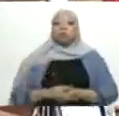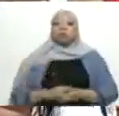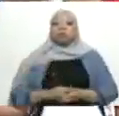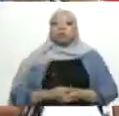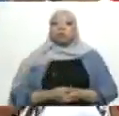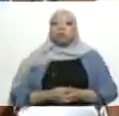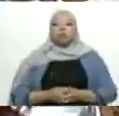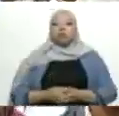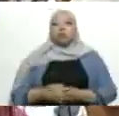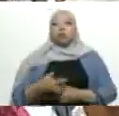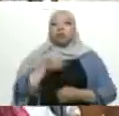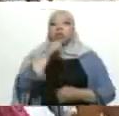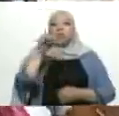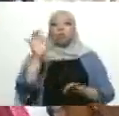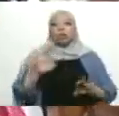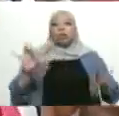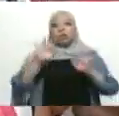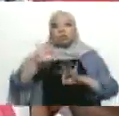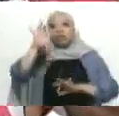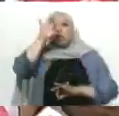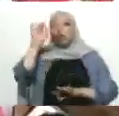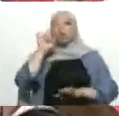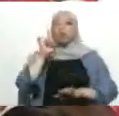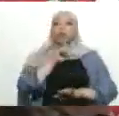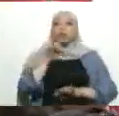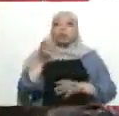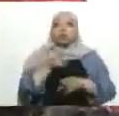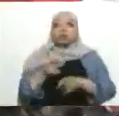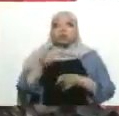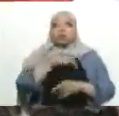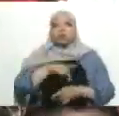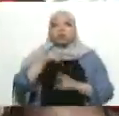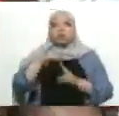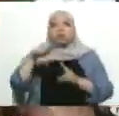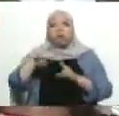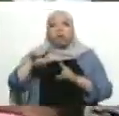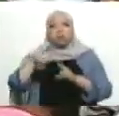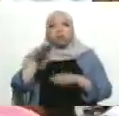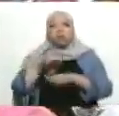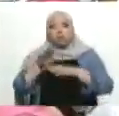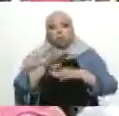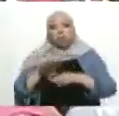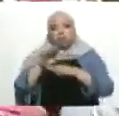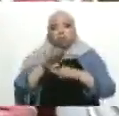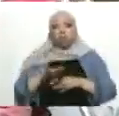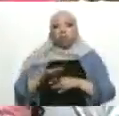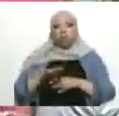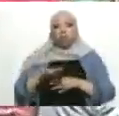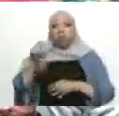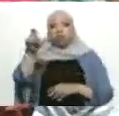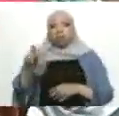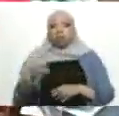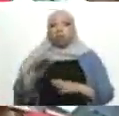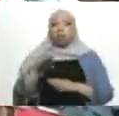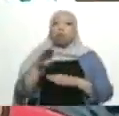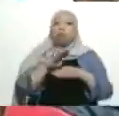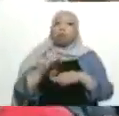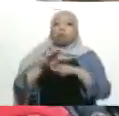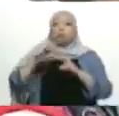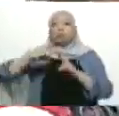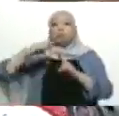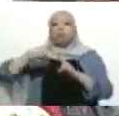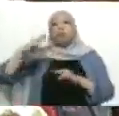la más mínima idea que lo iban a nombrar protector del Táchira. Lo nombraron protector del Táchira. Y tampoco tenía